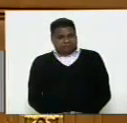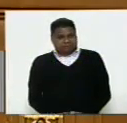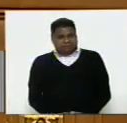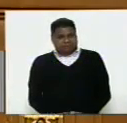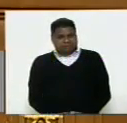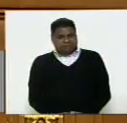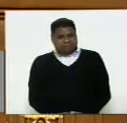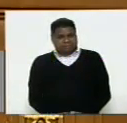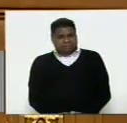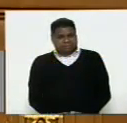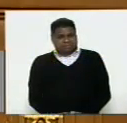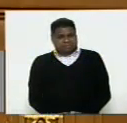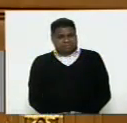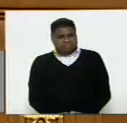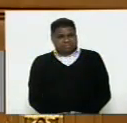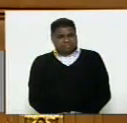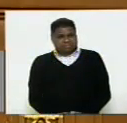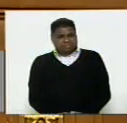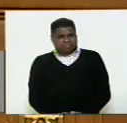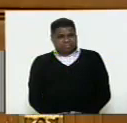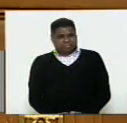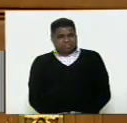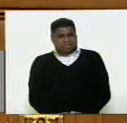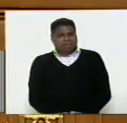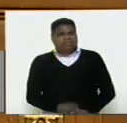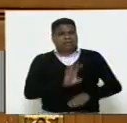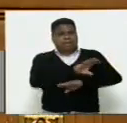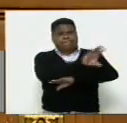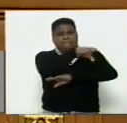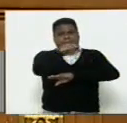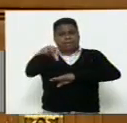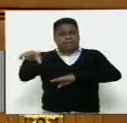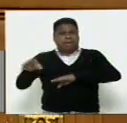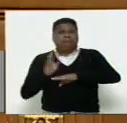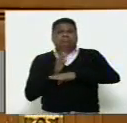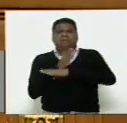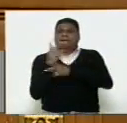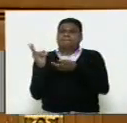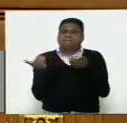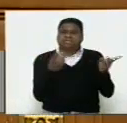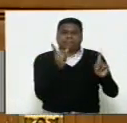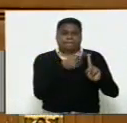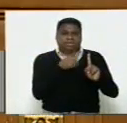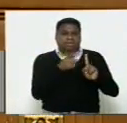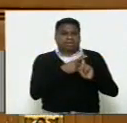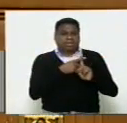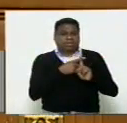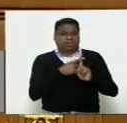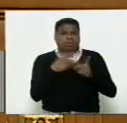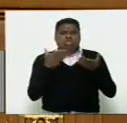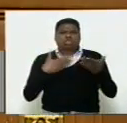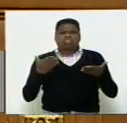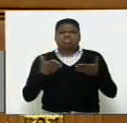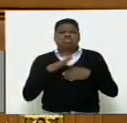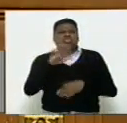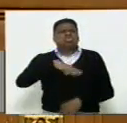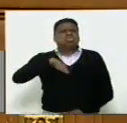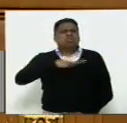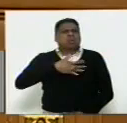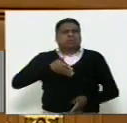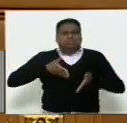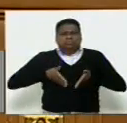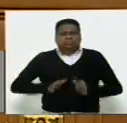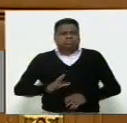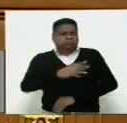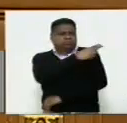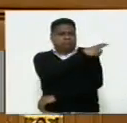estado, debían visitar la maternidad y el lugar de reclusión, la